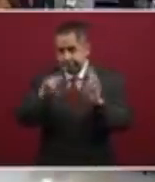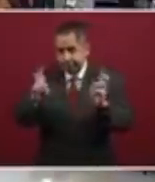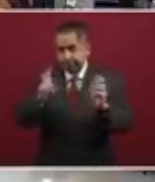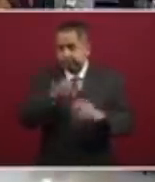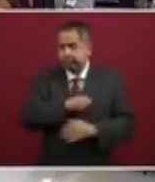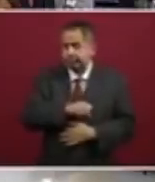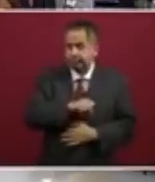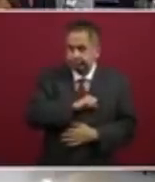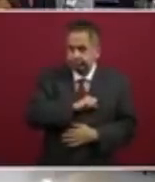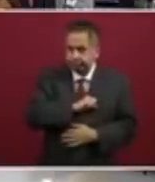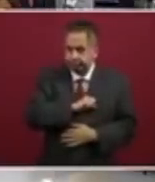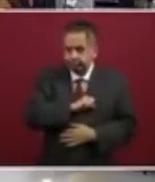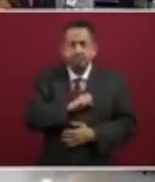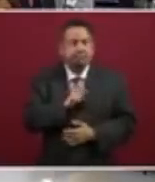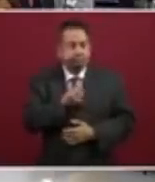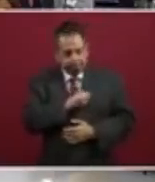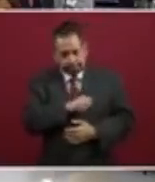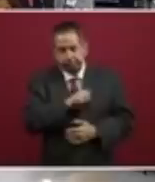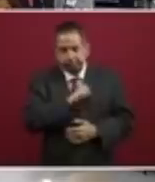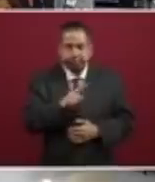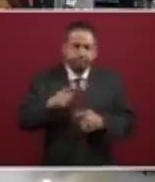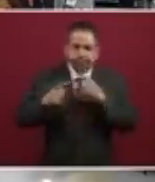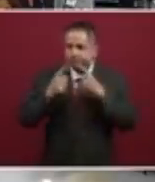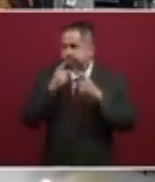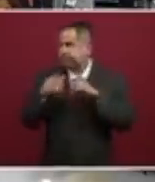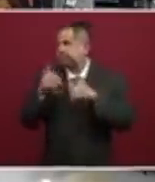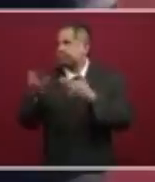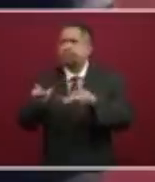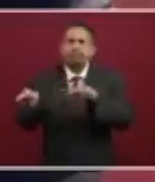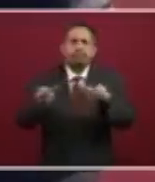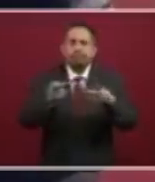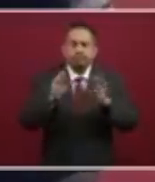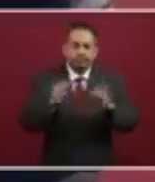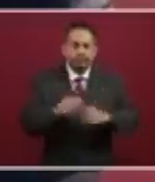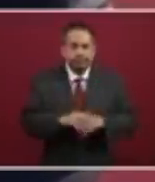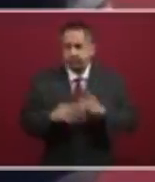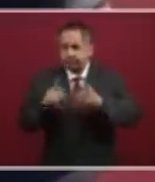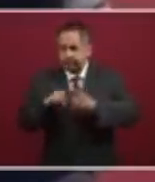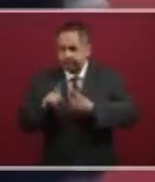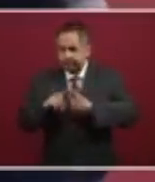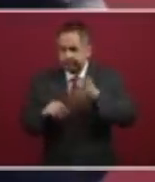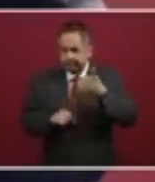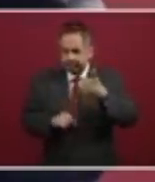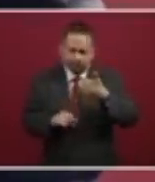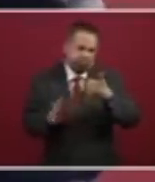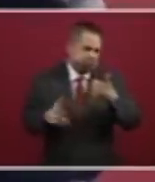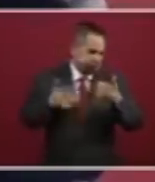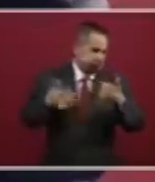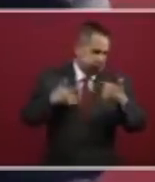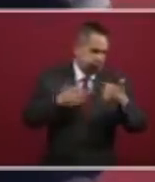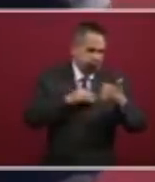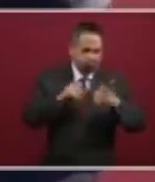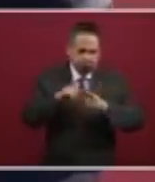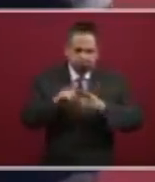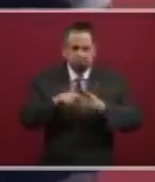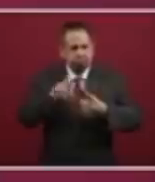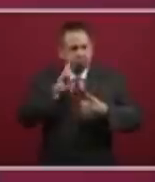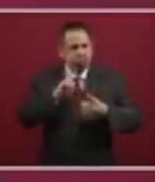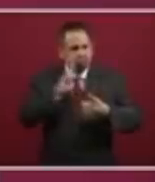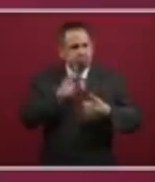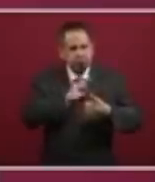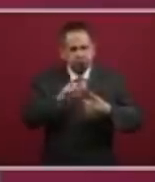Esto va a implicar toda una consulta. Y seis, no descarto la